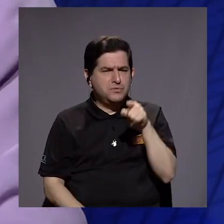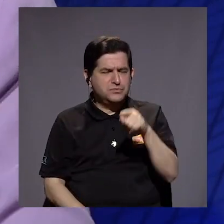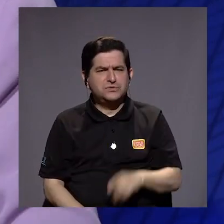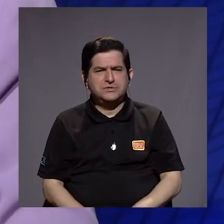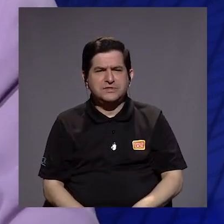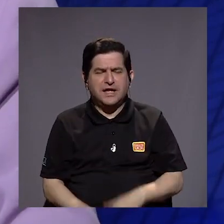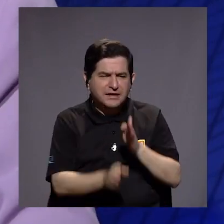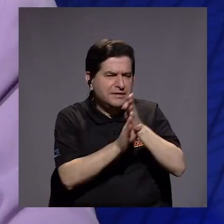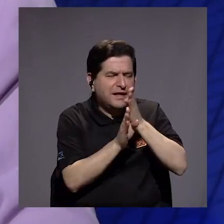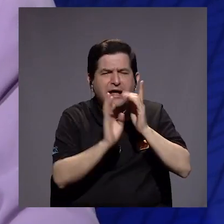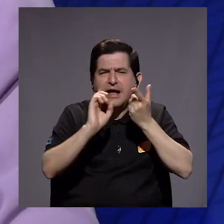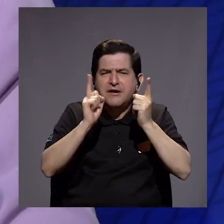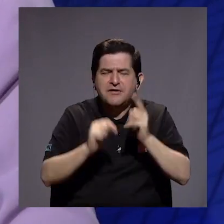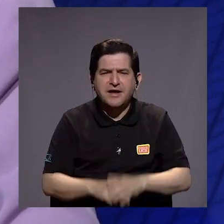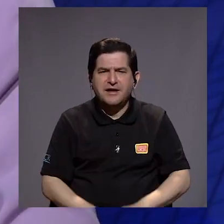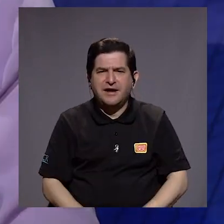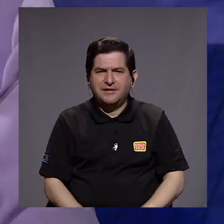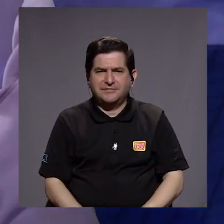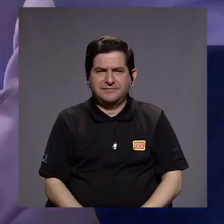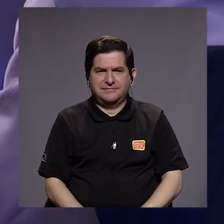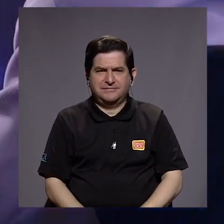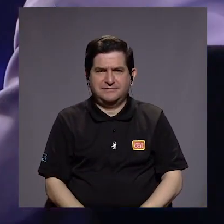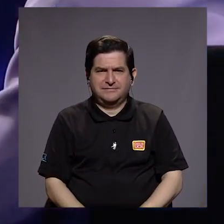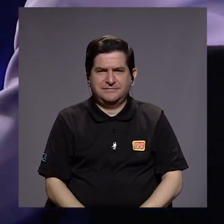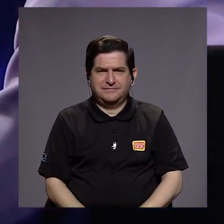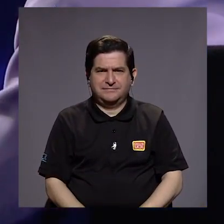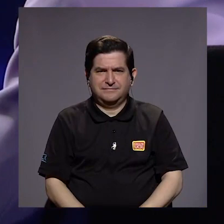experiencia, en qué materias, etcétera.